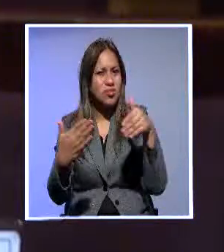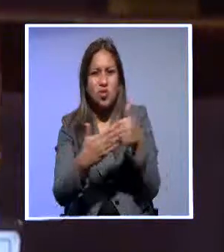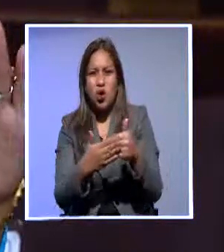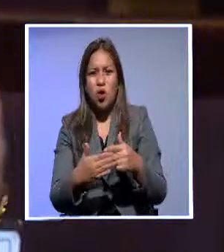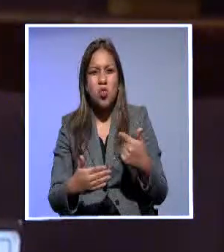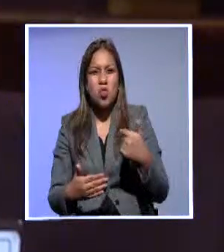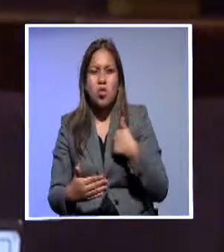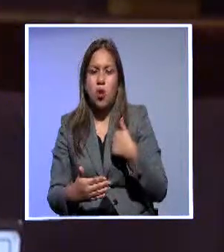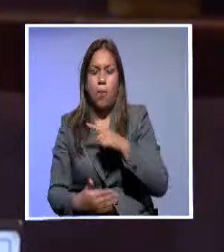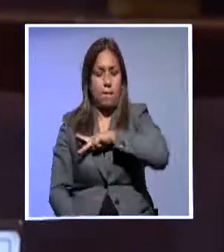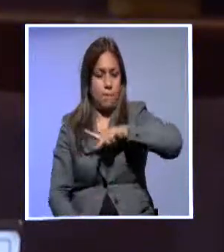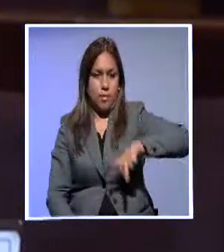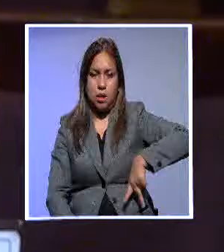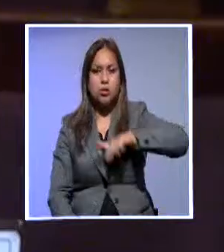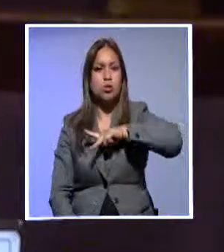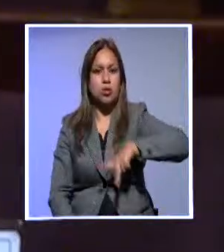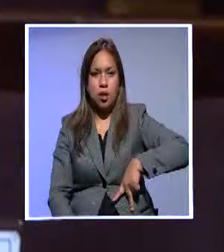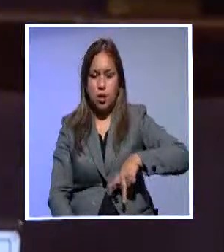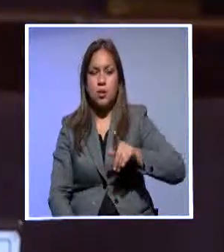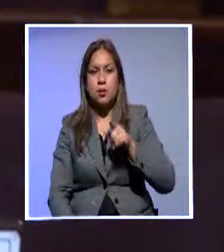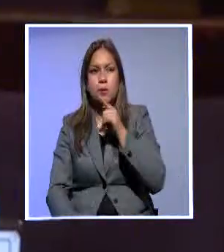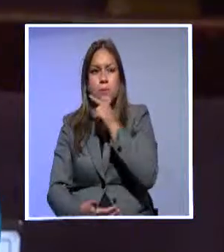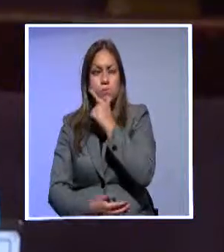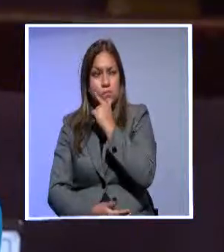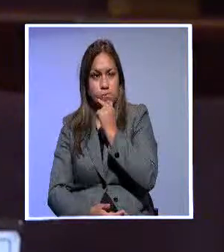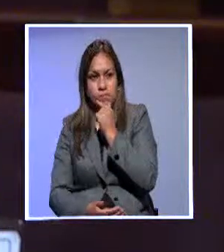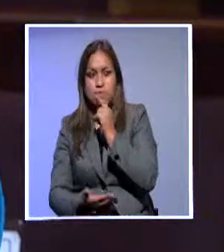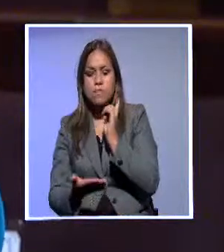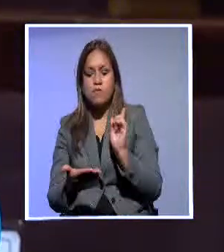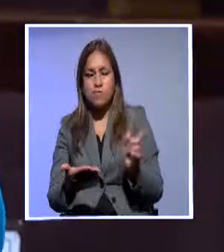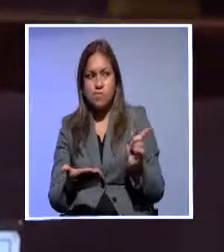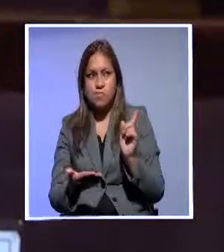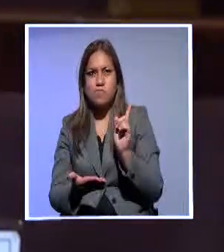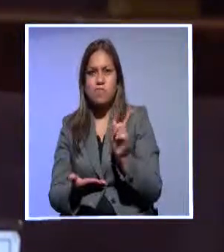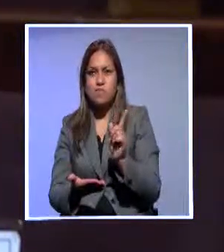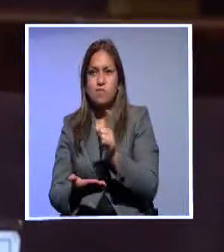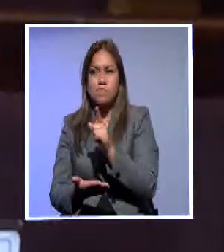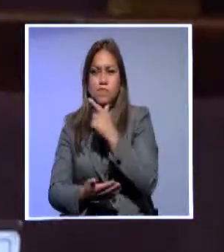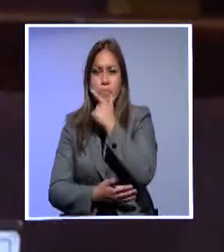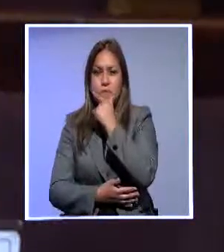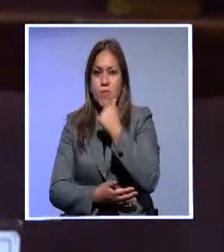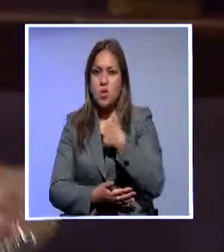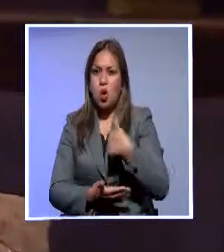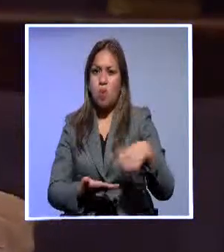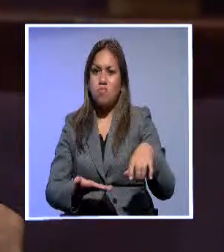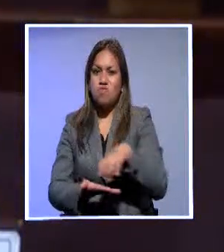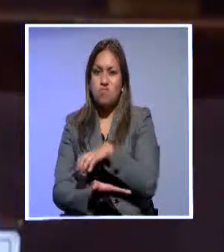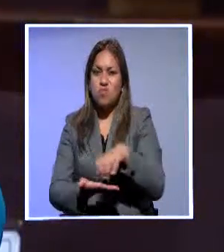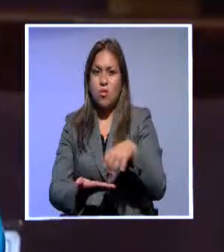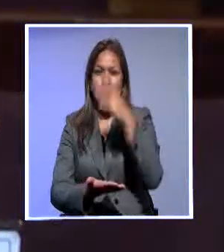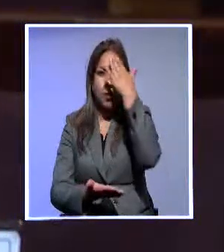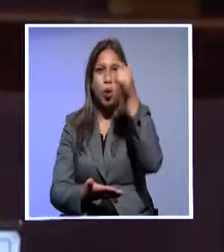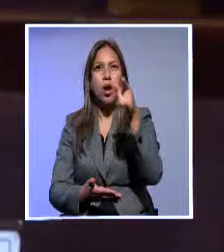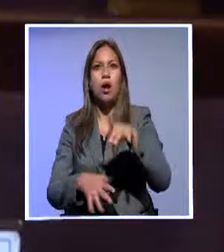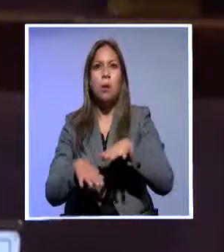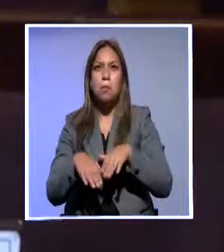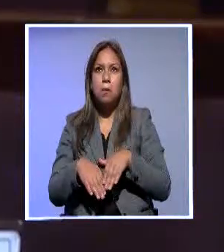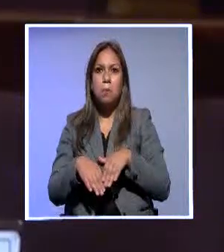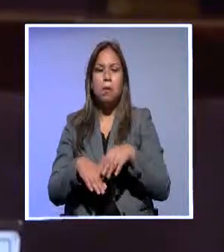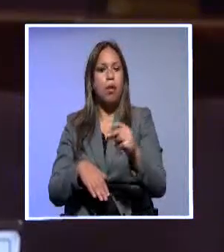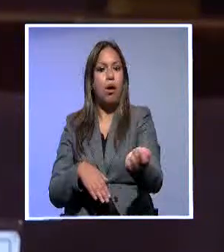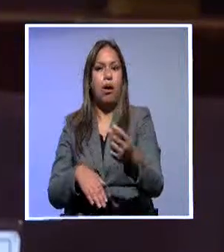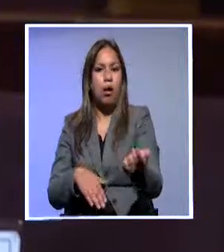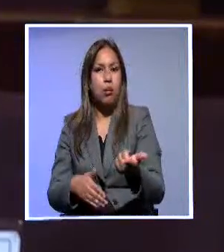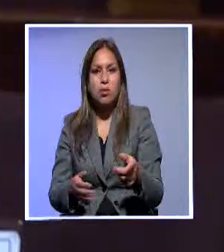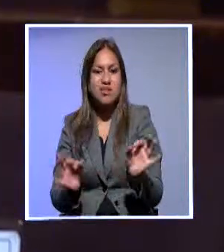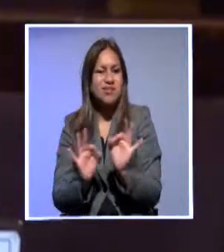muy personal todo está encajado y vuelvo y repito a mí me queda la duda de por qué no se actúa con celeridad en este